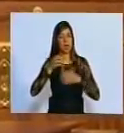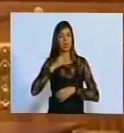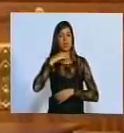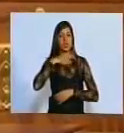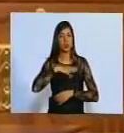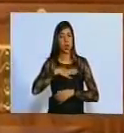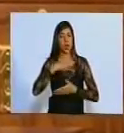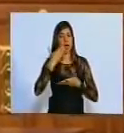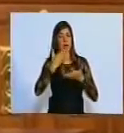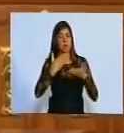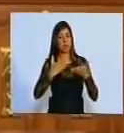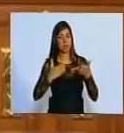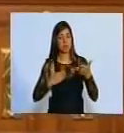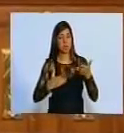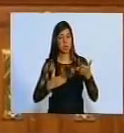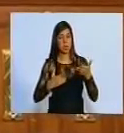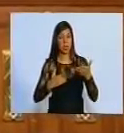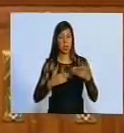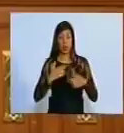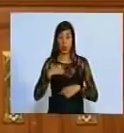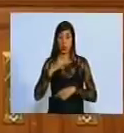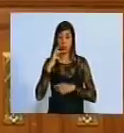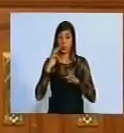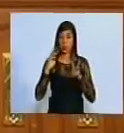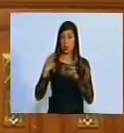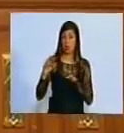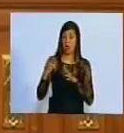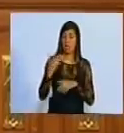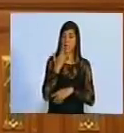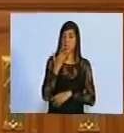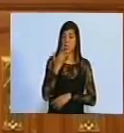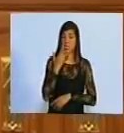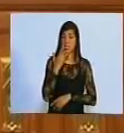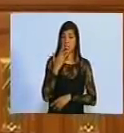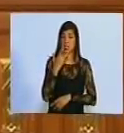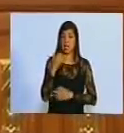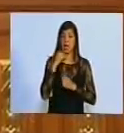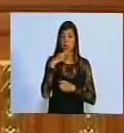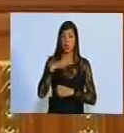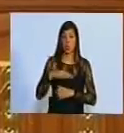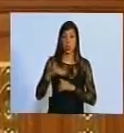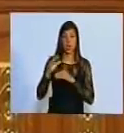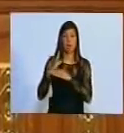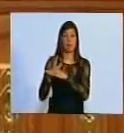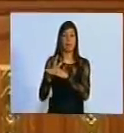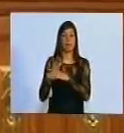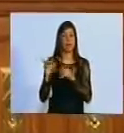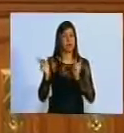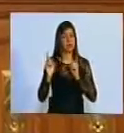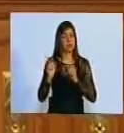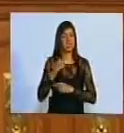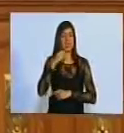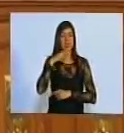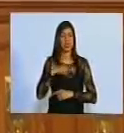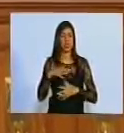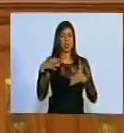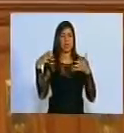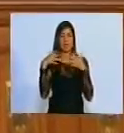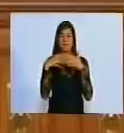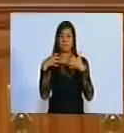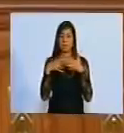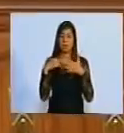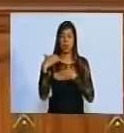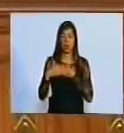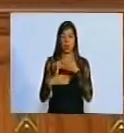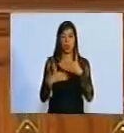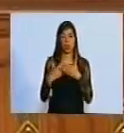historia que no lo podemos ver como un evento estático. La historia por la independencia de Venezuela